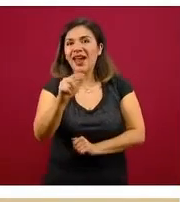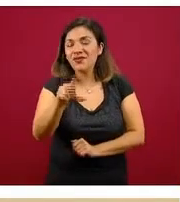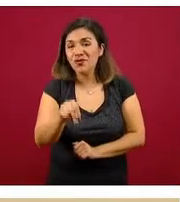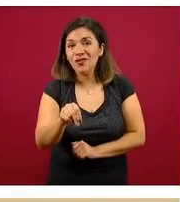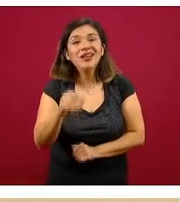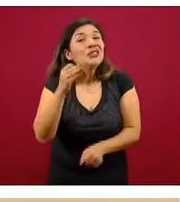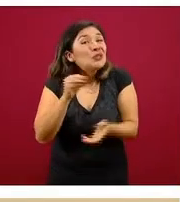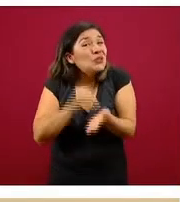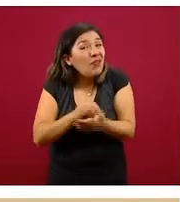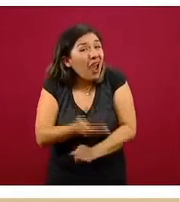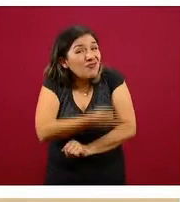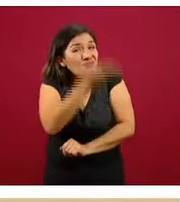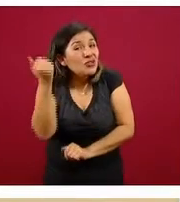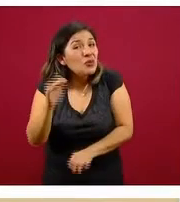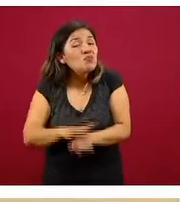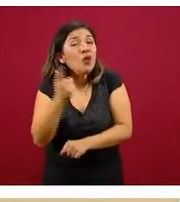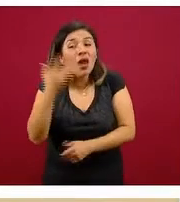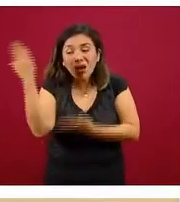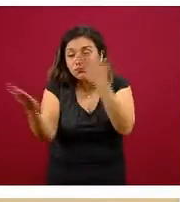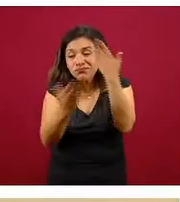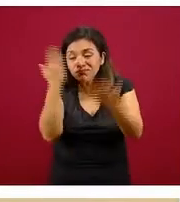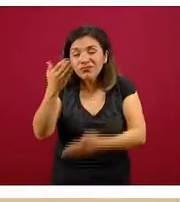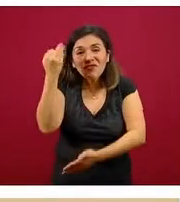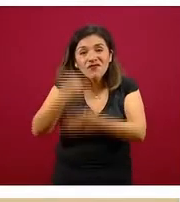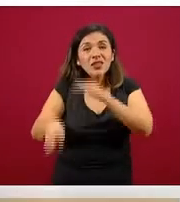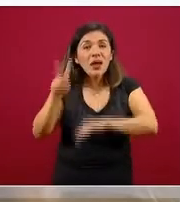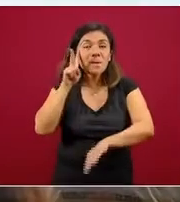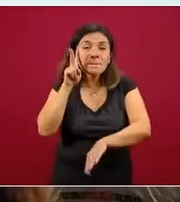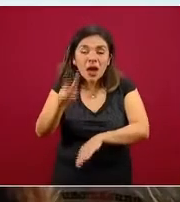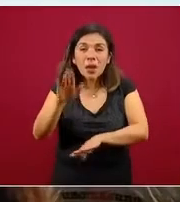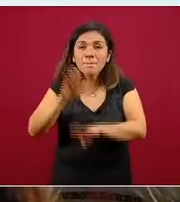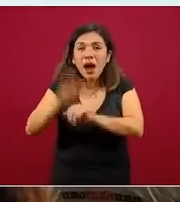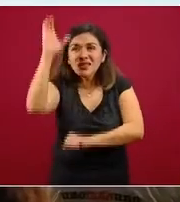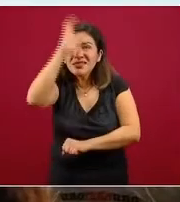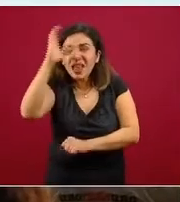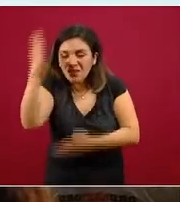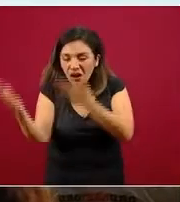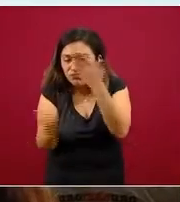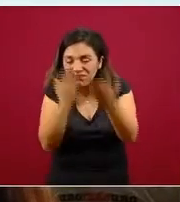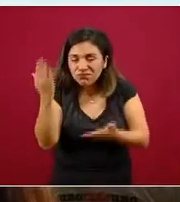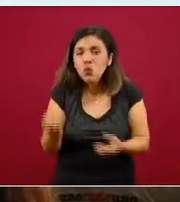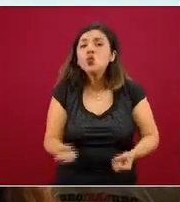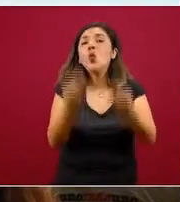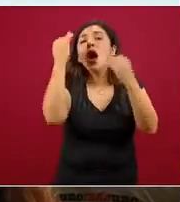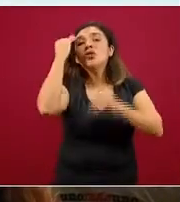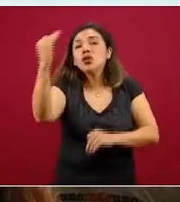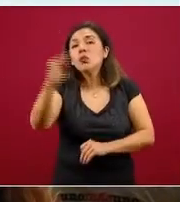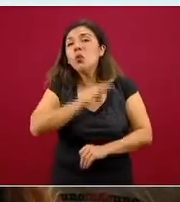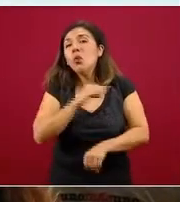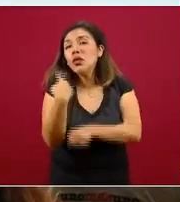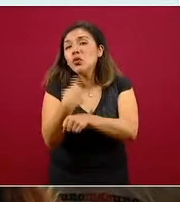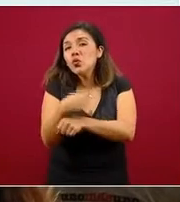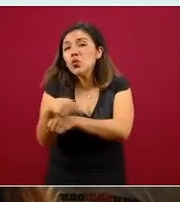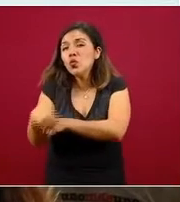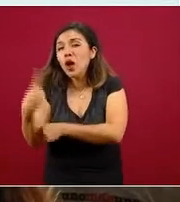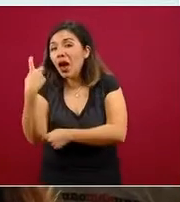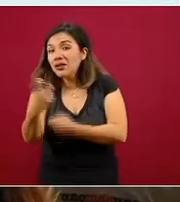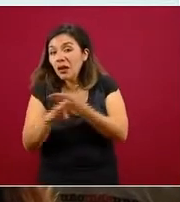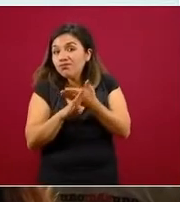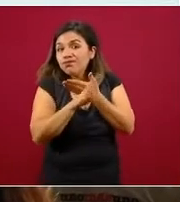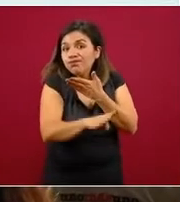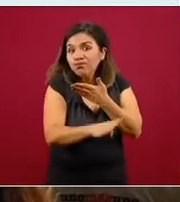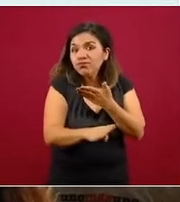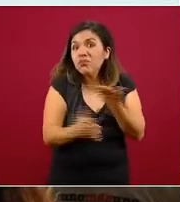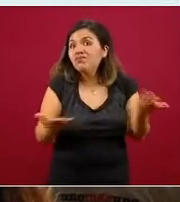porque todavía no lo ha develado los estudios ni la bibliografía internacional, cuánto tiempo pudiera durar esta